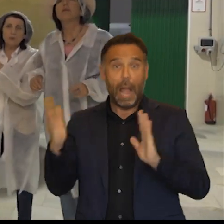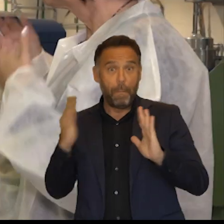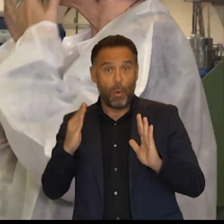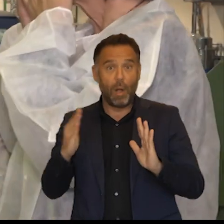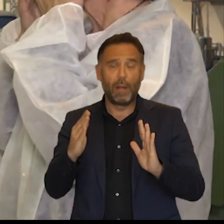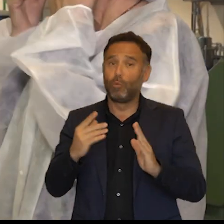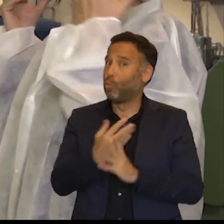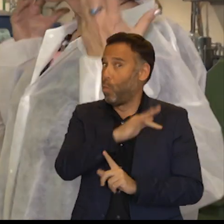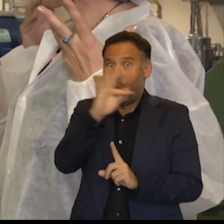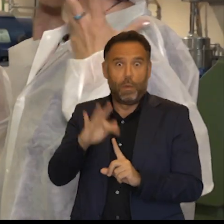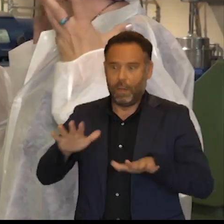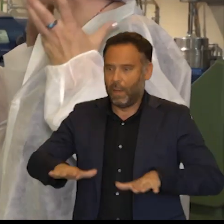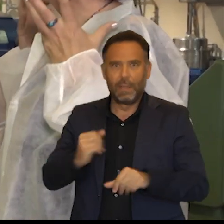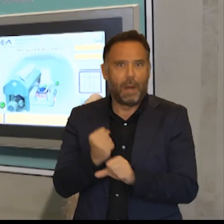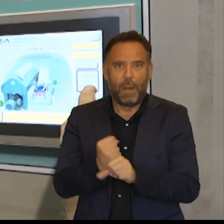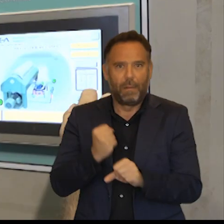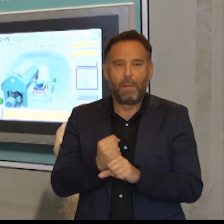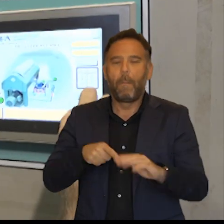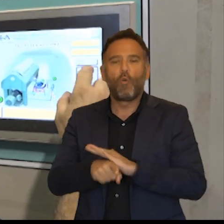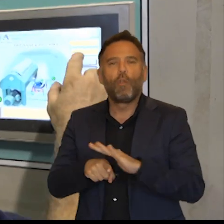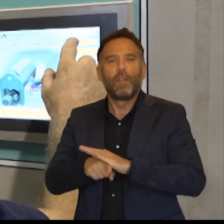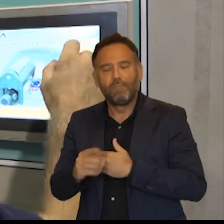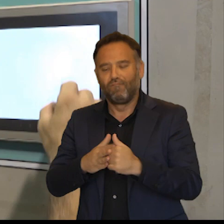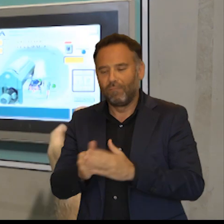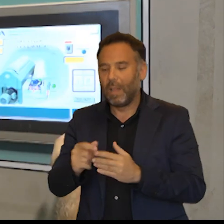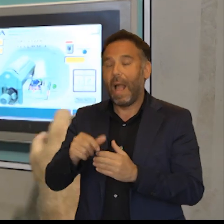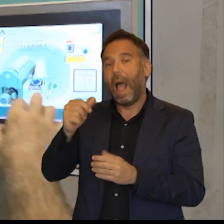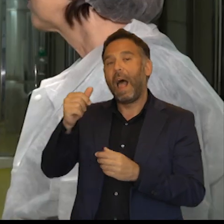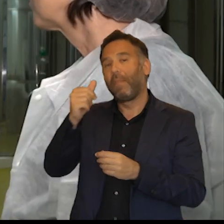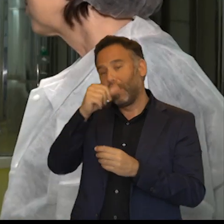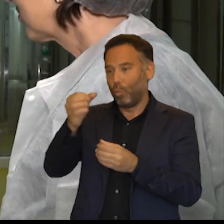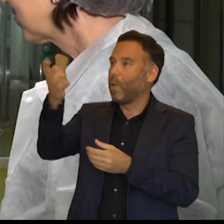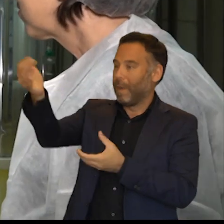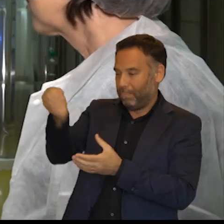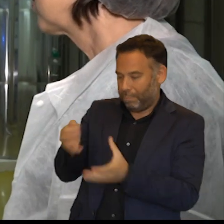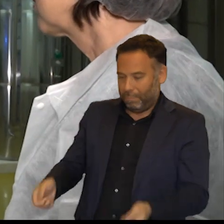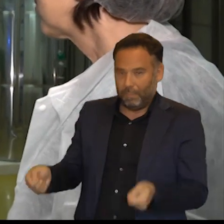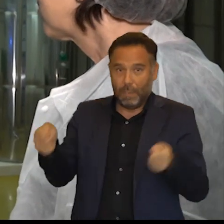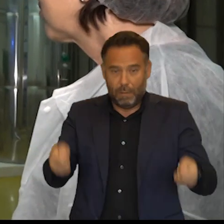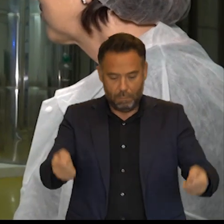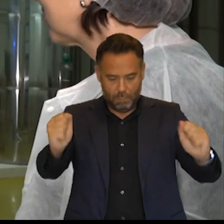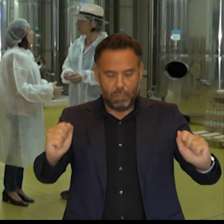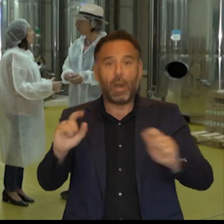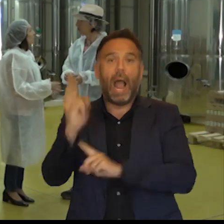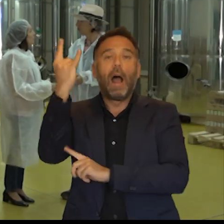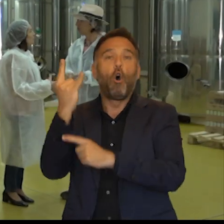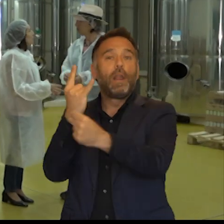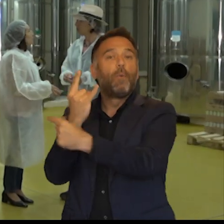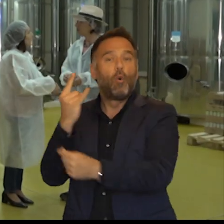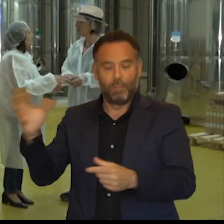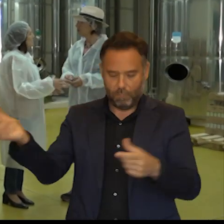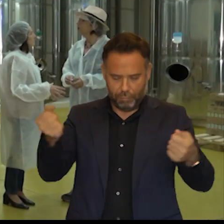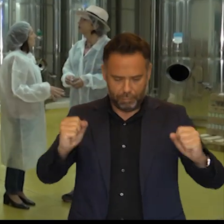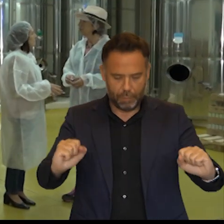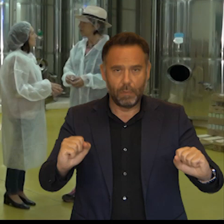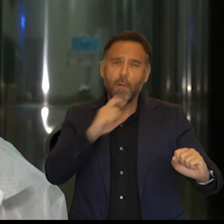ahora en esta época estamos todo el día, porque es donde procesamos las aceitunas que vienen del campo y de nuestros olivos. Y